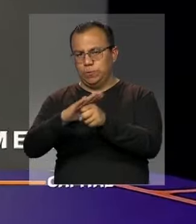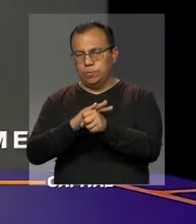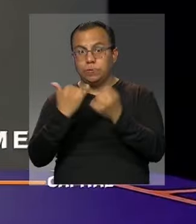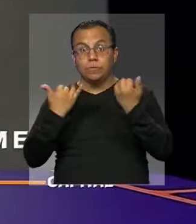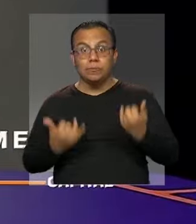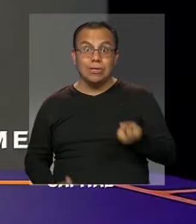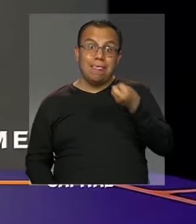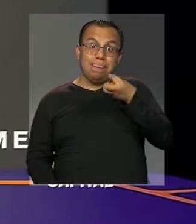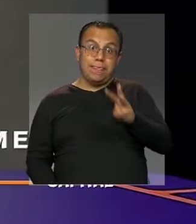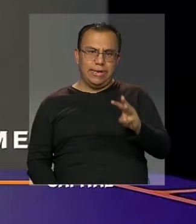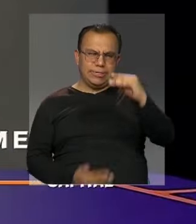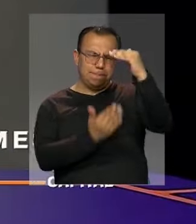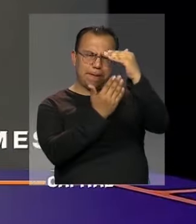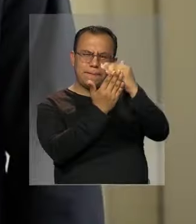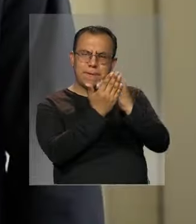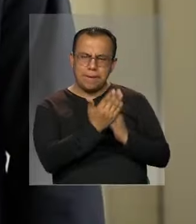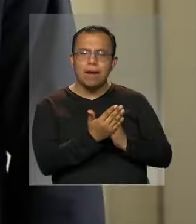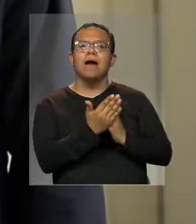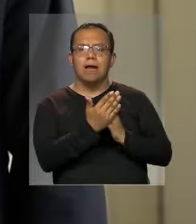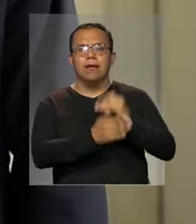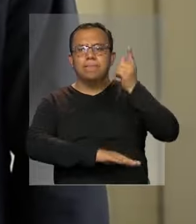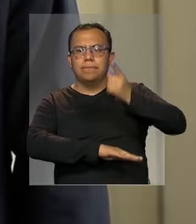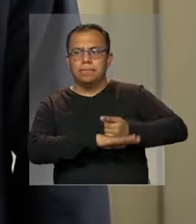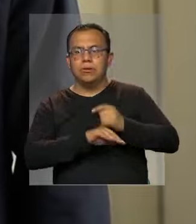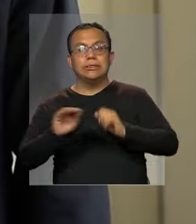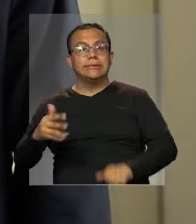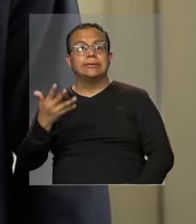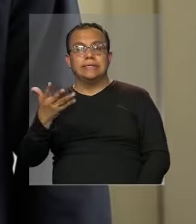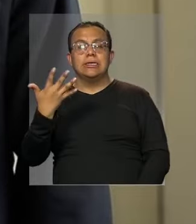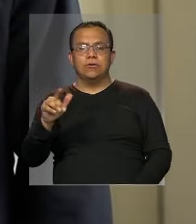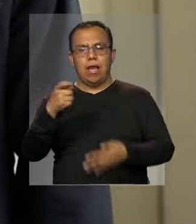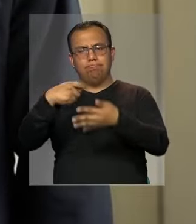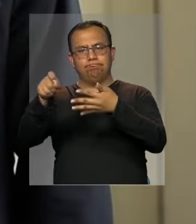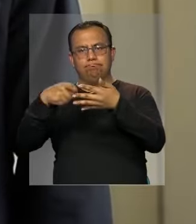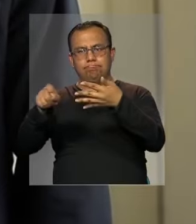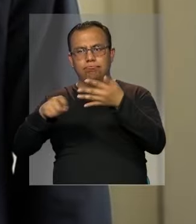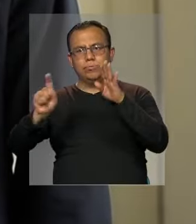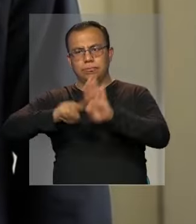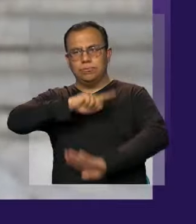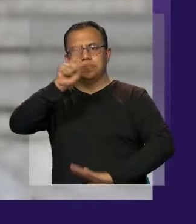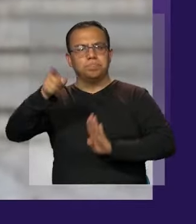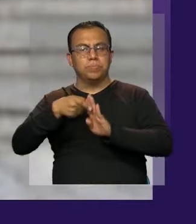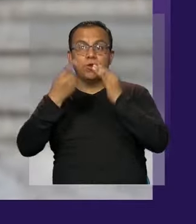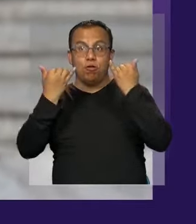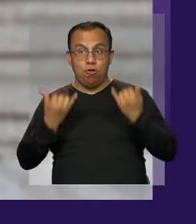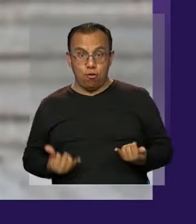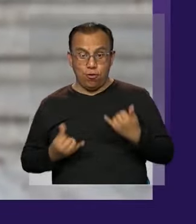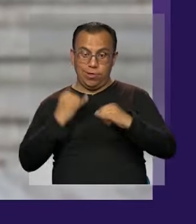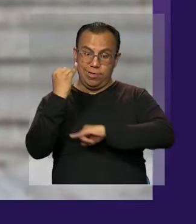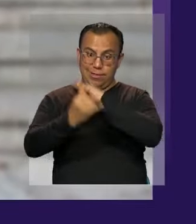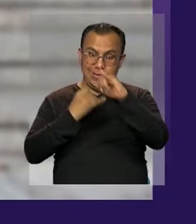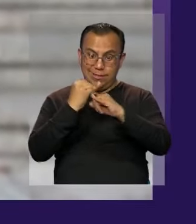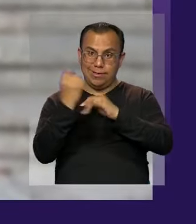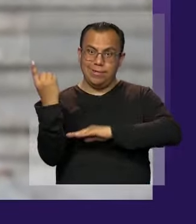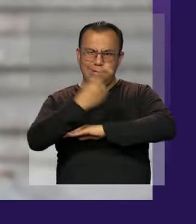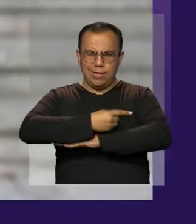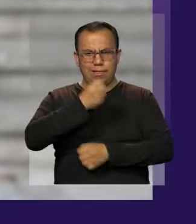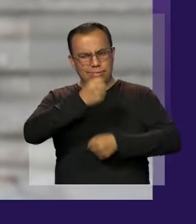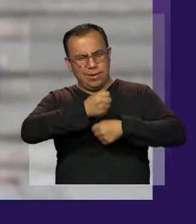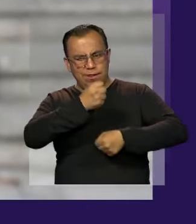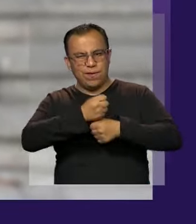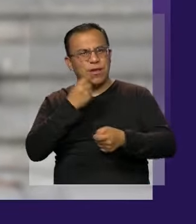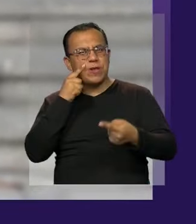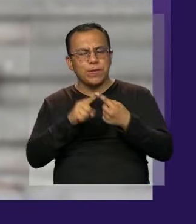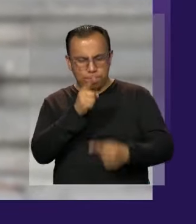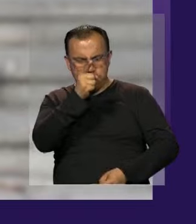las 13 medidas de reparación ordenadas por la Corte, 5 ya fueron cumplidas en su totalidad. Hoy, Día Internacional de la Mujer Trabajadora, inicia